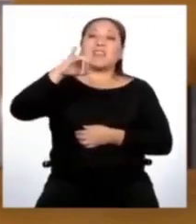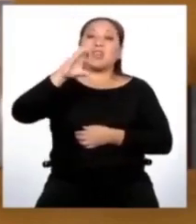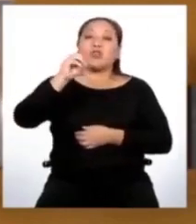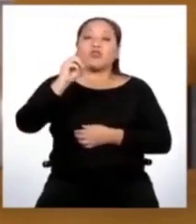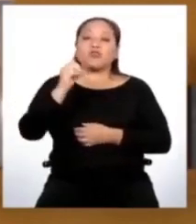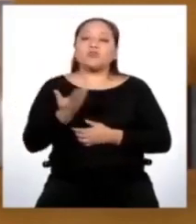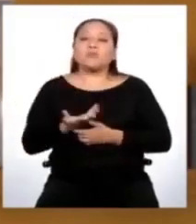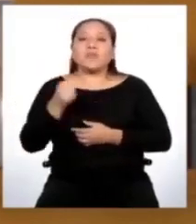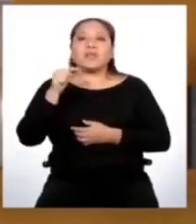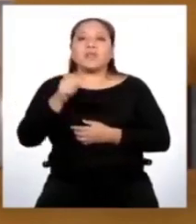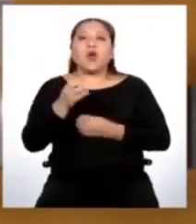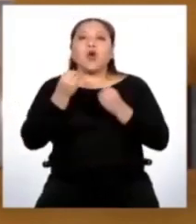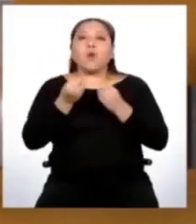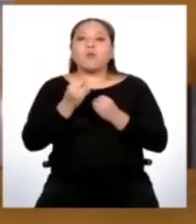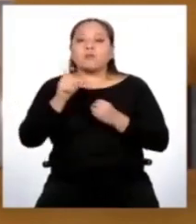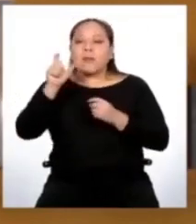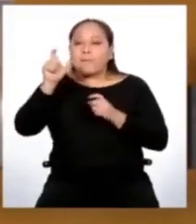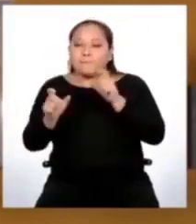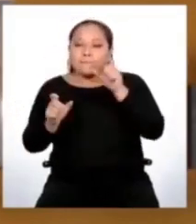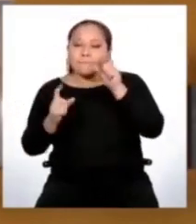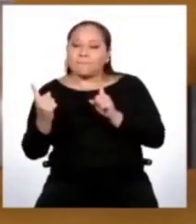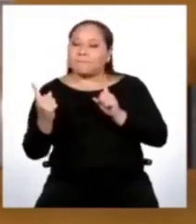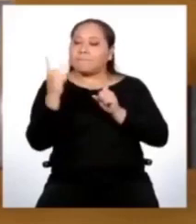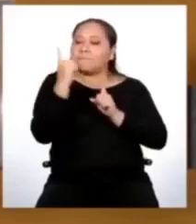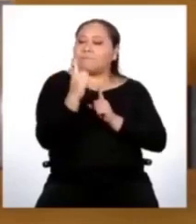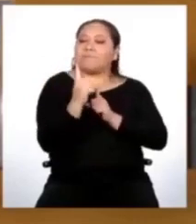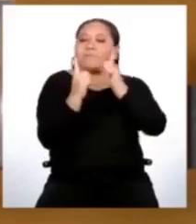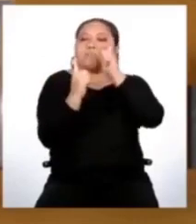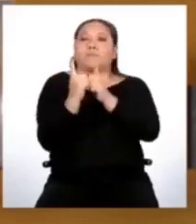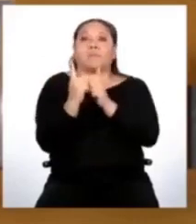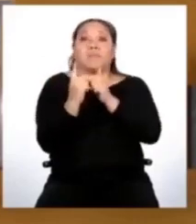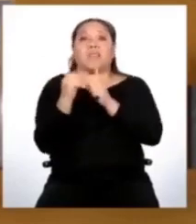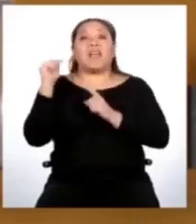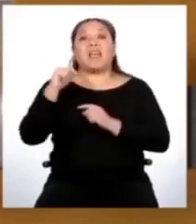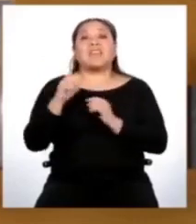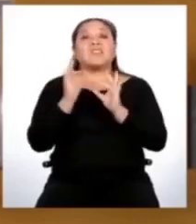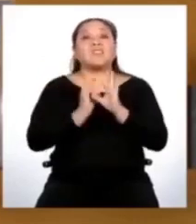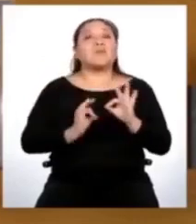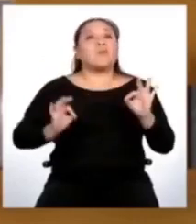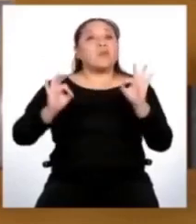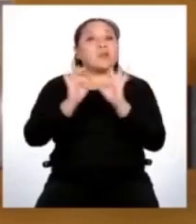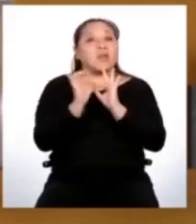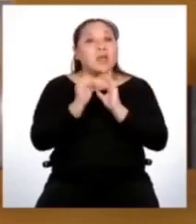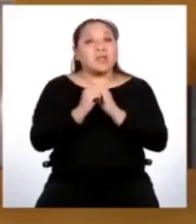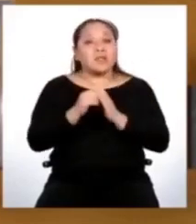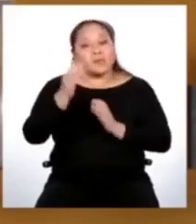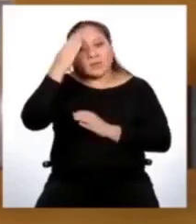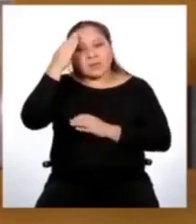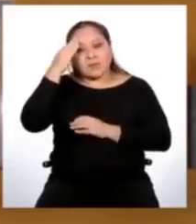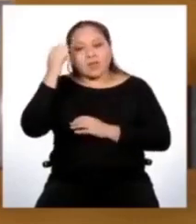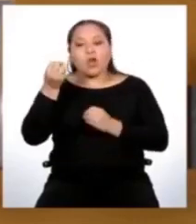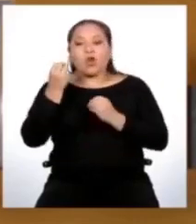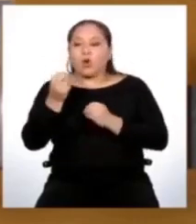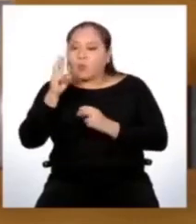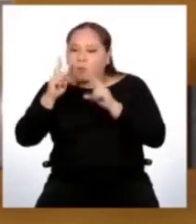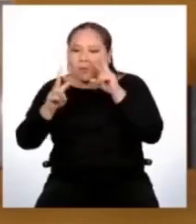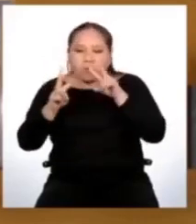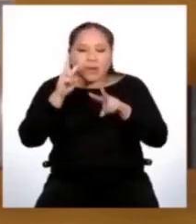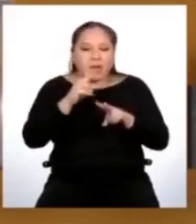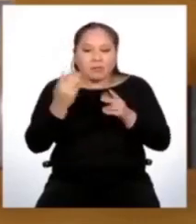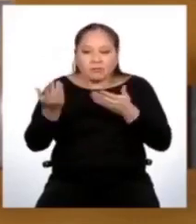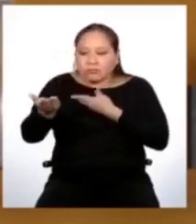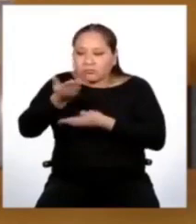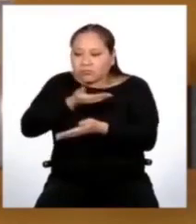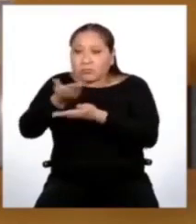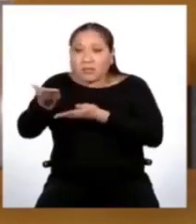a cómo se sitúan los participantes en el espacio. Este es un factor que se debe tomar en cuenta al analizar el comportamiento durante la